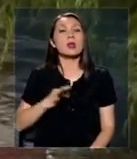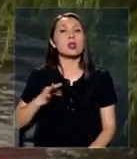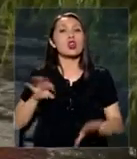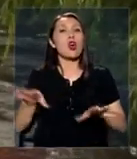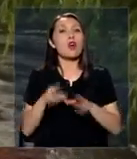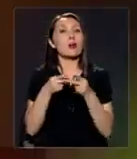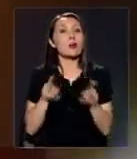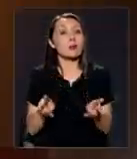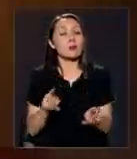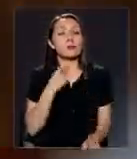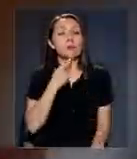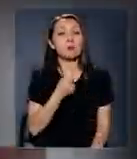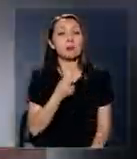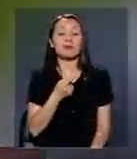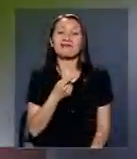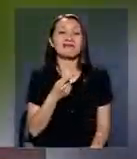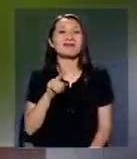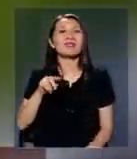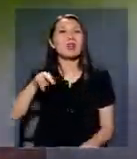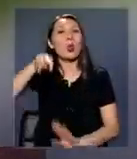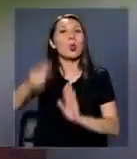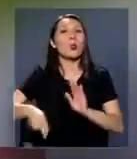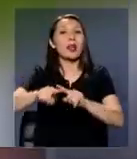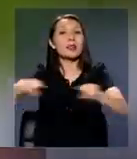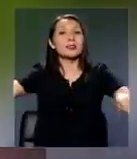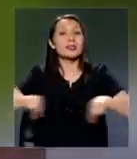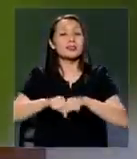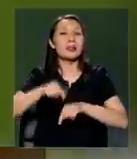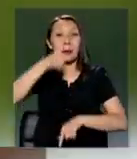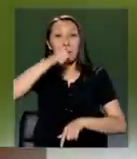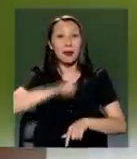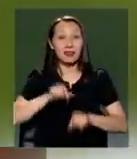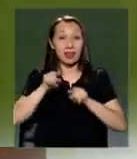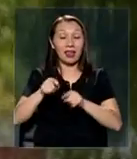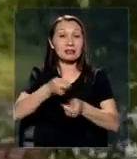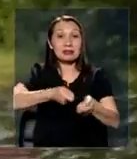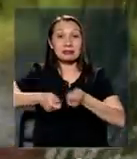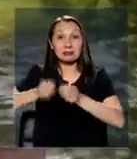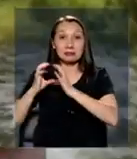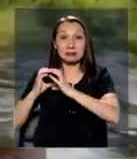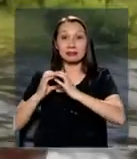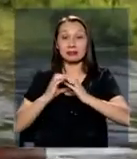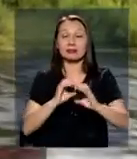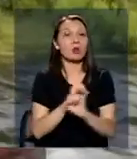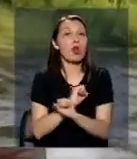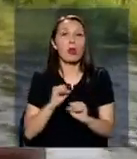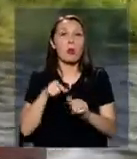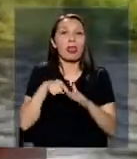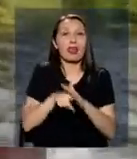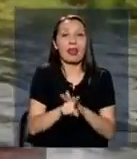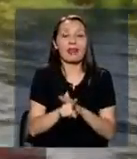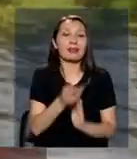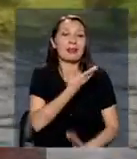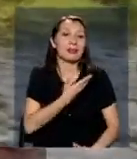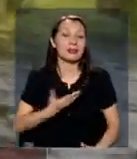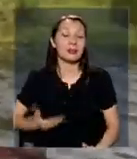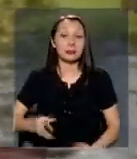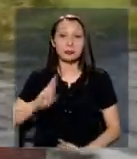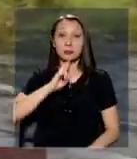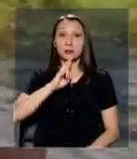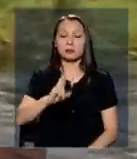Públicas, pero aseguraron que al ser un terreno privado, en donde está instalado este artesanal carro, no pueden intervenir. Respuesta que